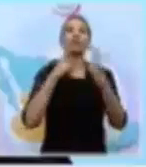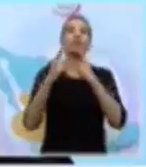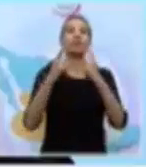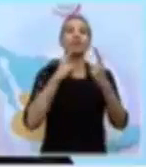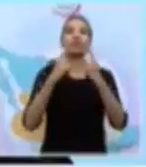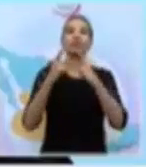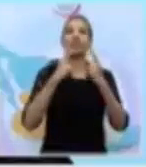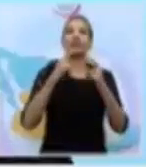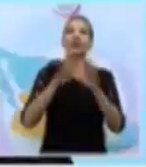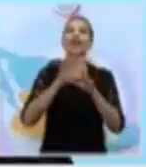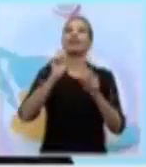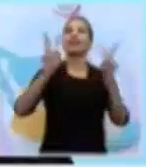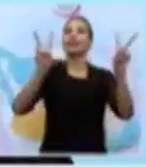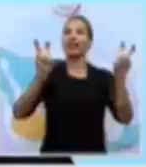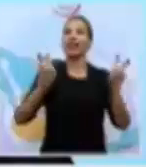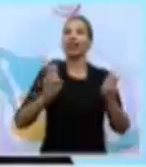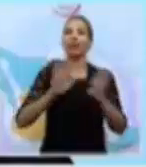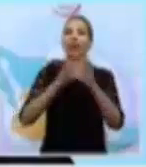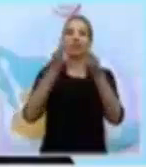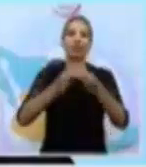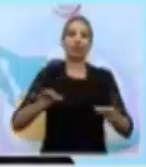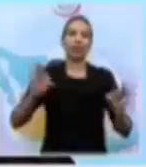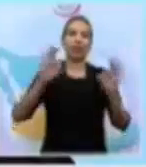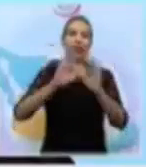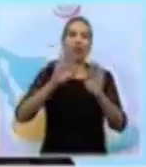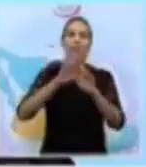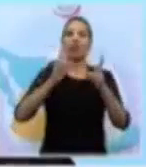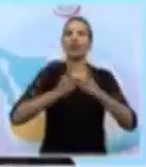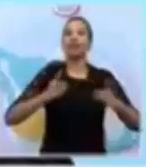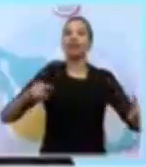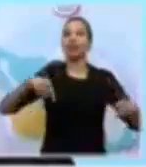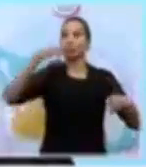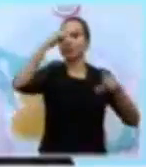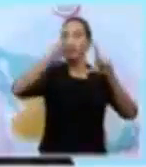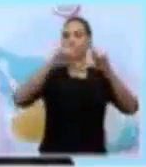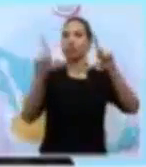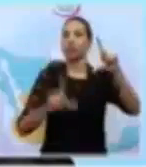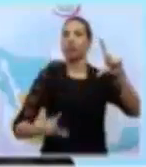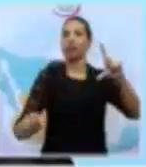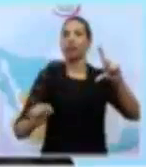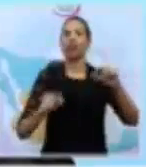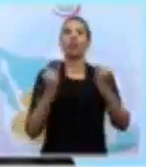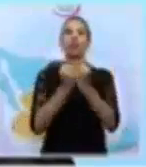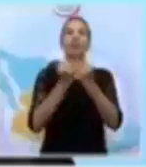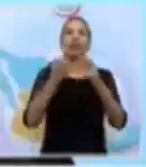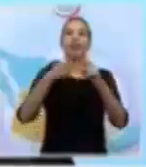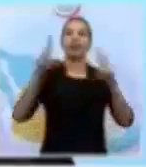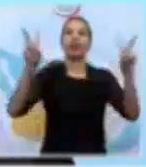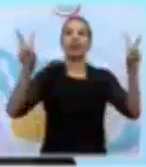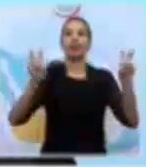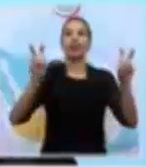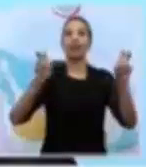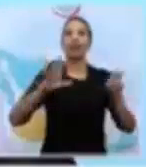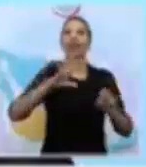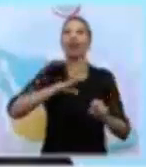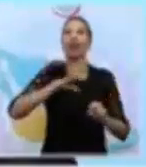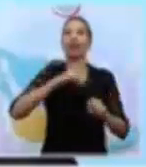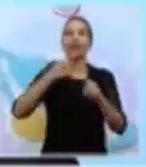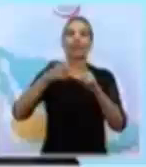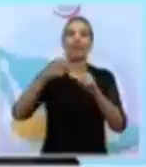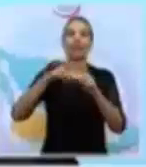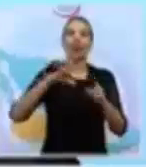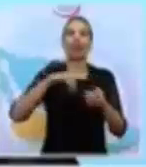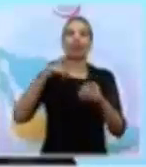diálogo sobre temas cruciales del desarrollo de México y temas que están en